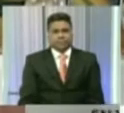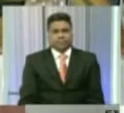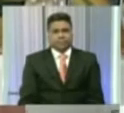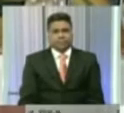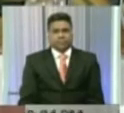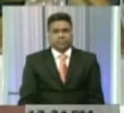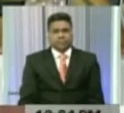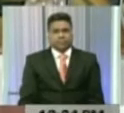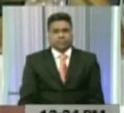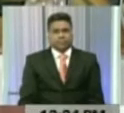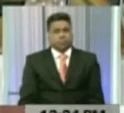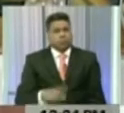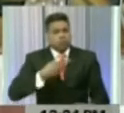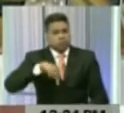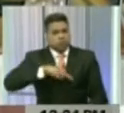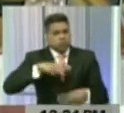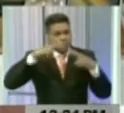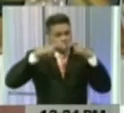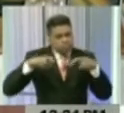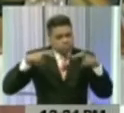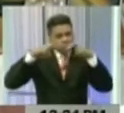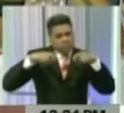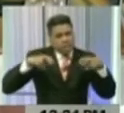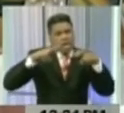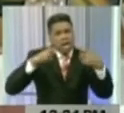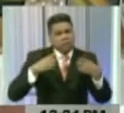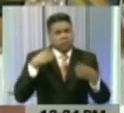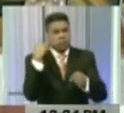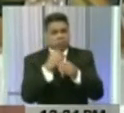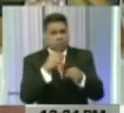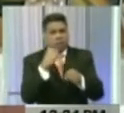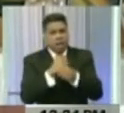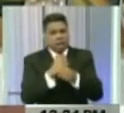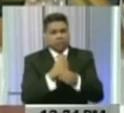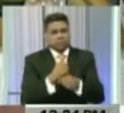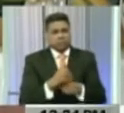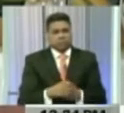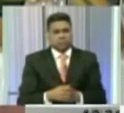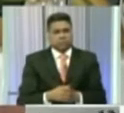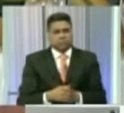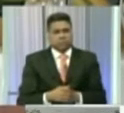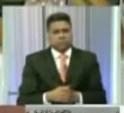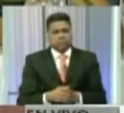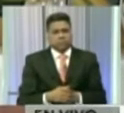Y eso lo estamos investigando, y eso lo estamos trabajando.